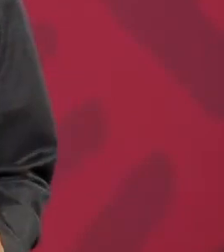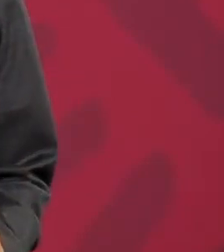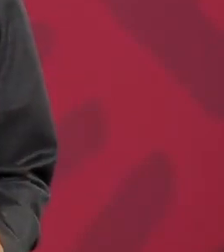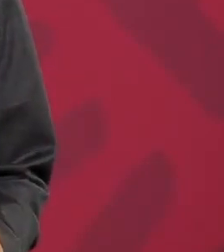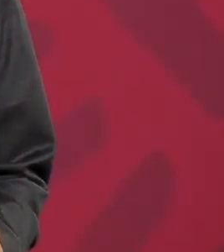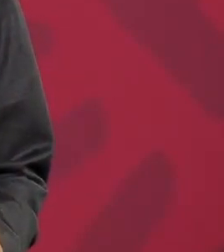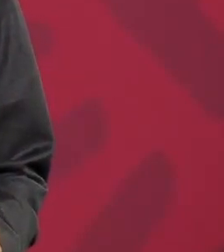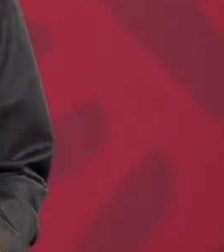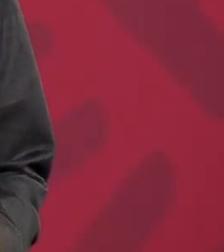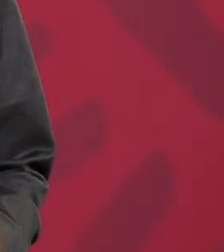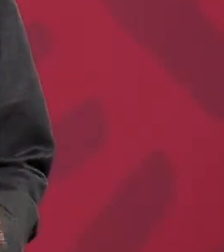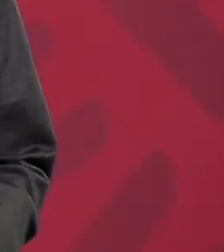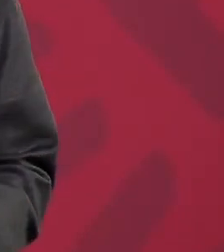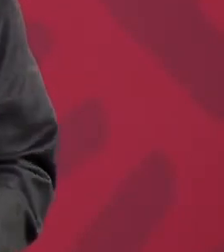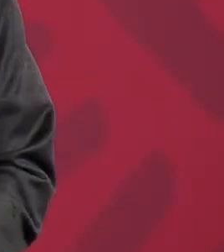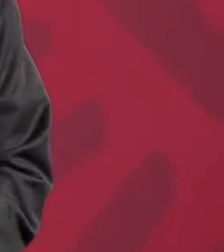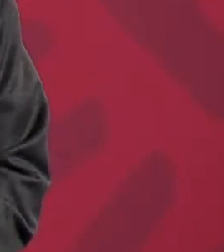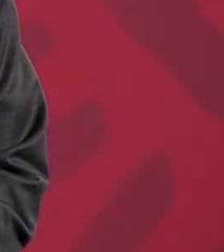vamos a